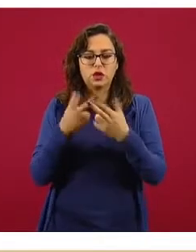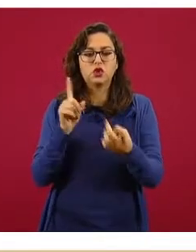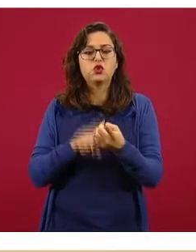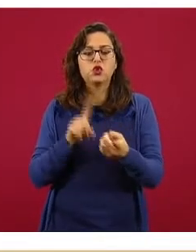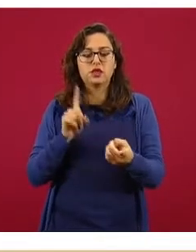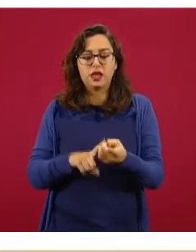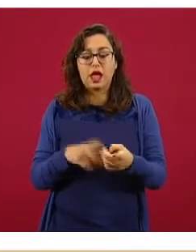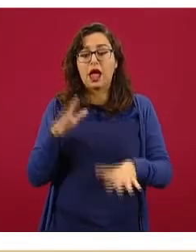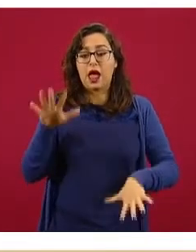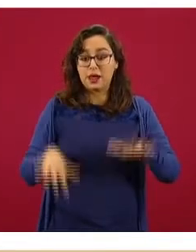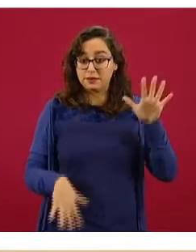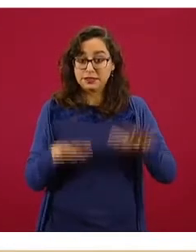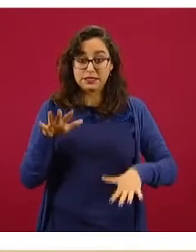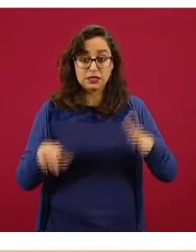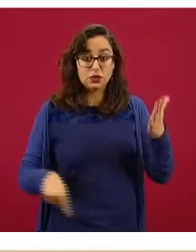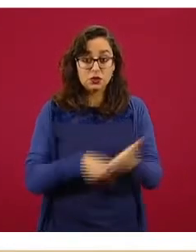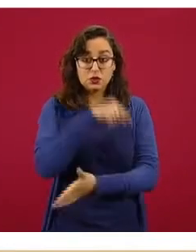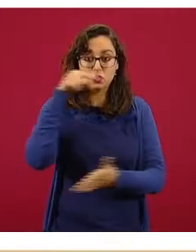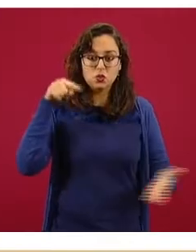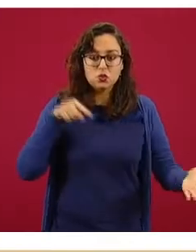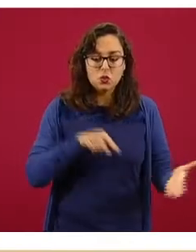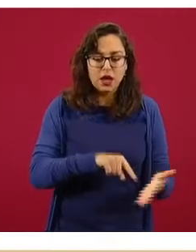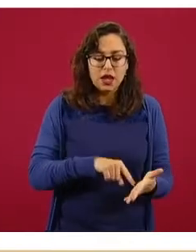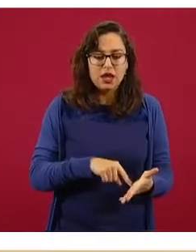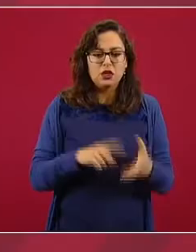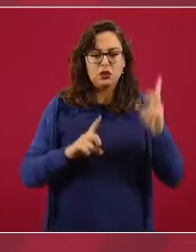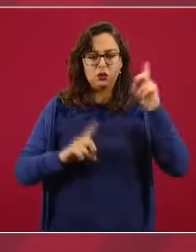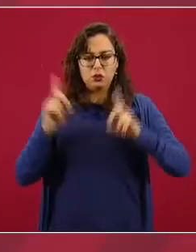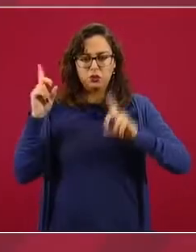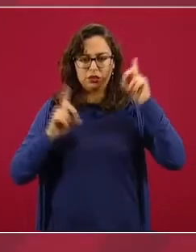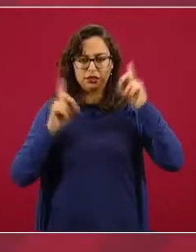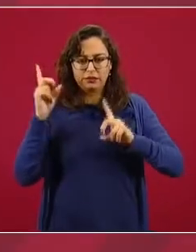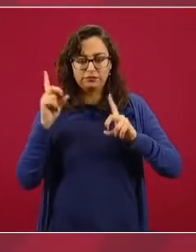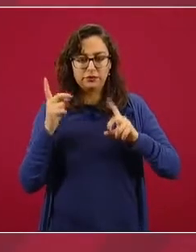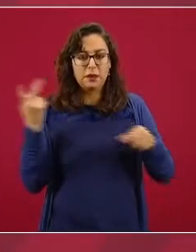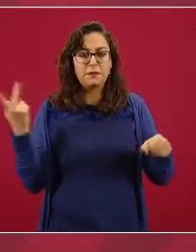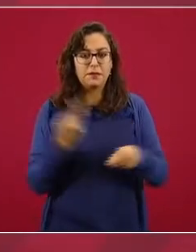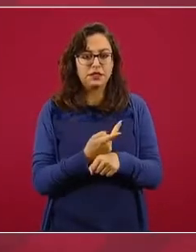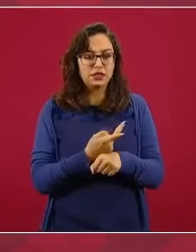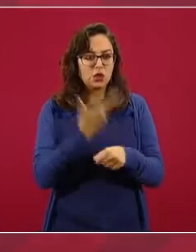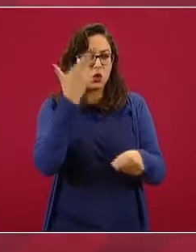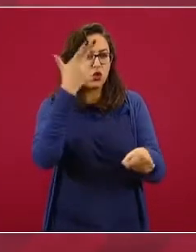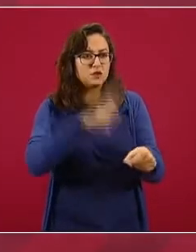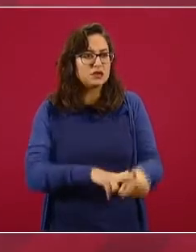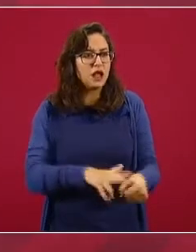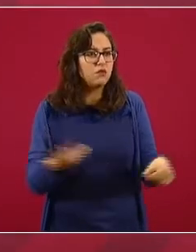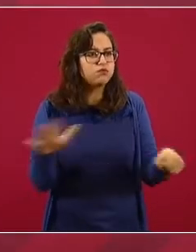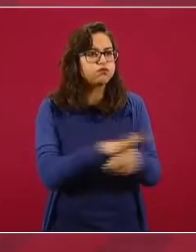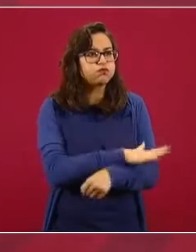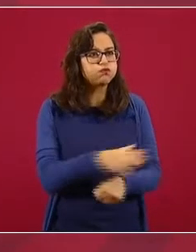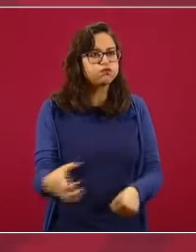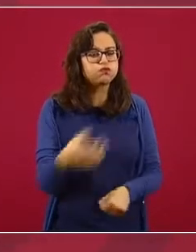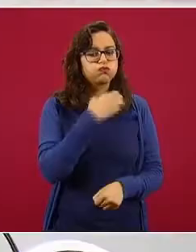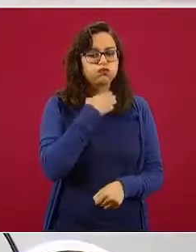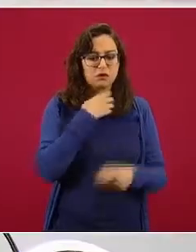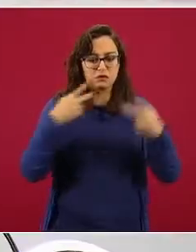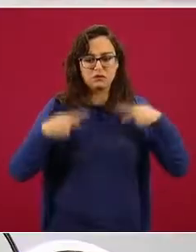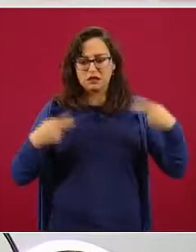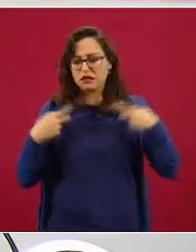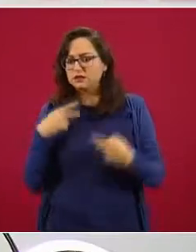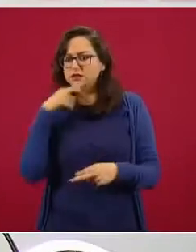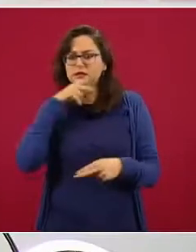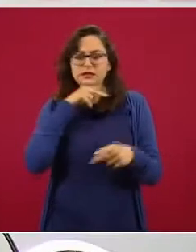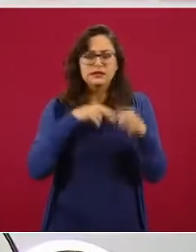veces inquietudes en una localidad, en una ciudad, que resulta que encuentran el hospital saturado. Y las personas se inquietan y